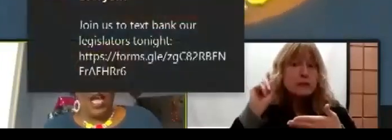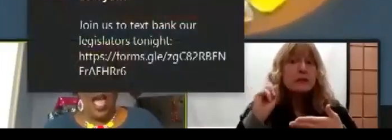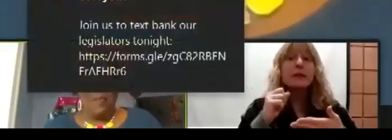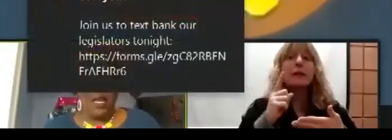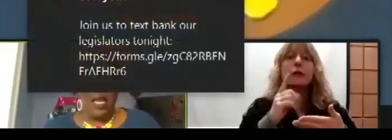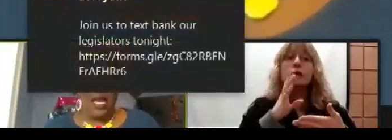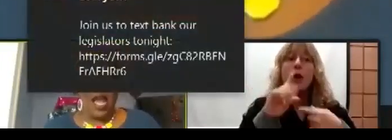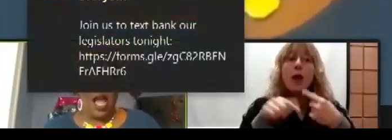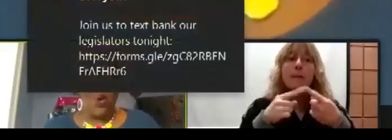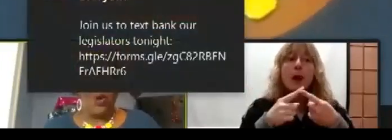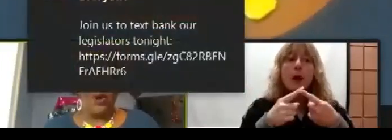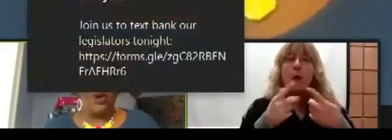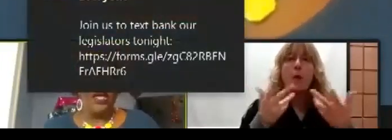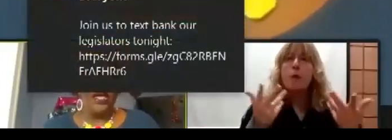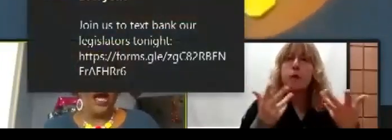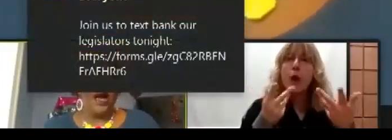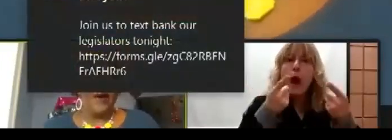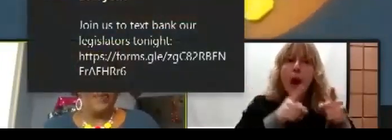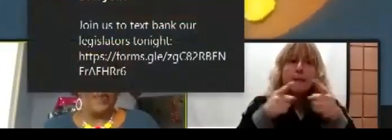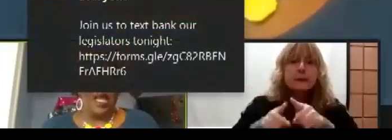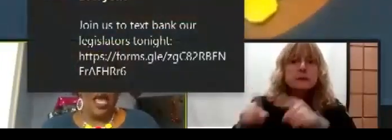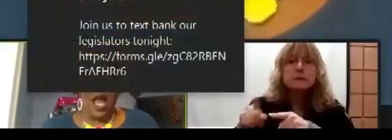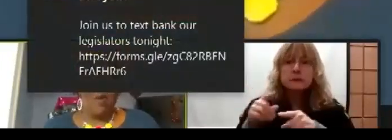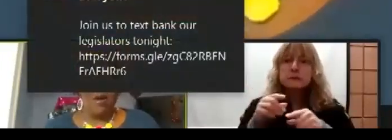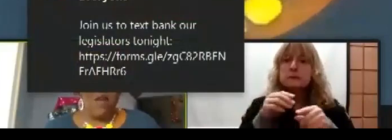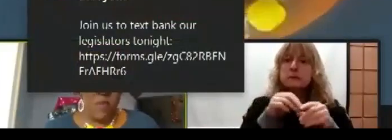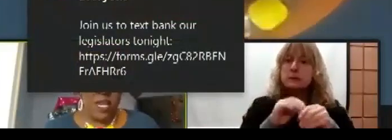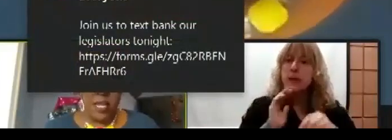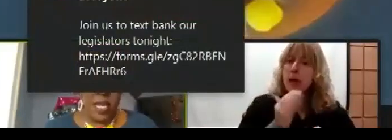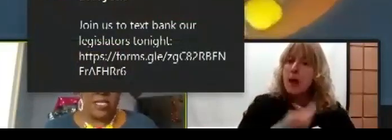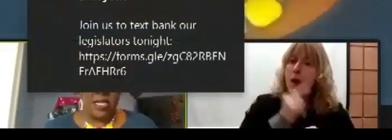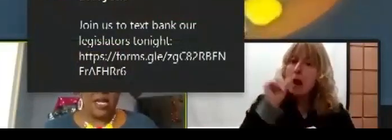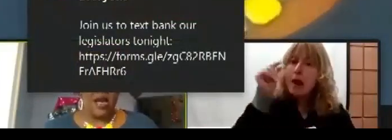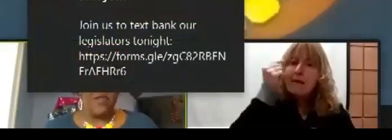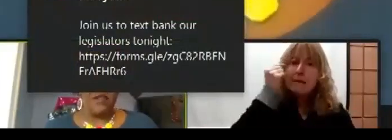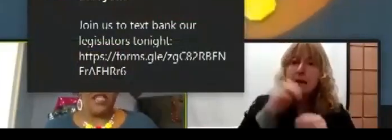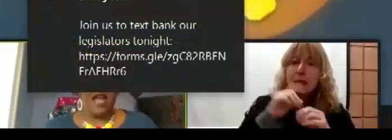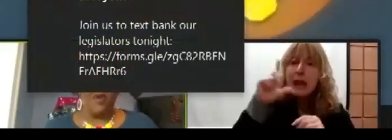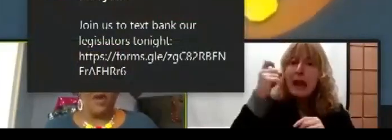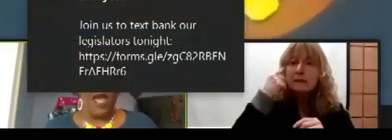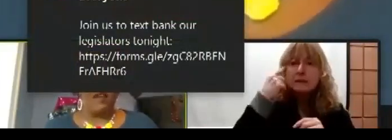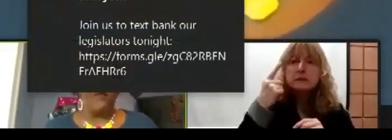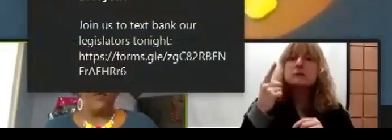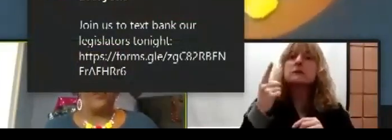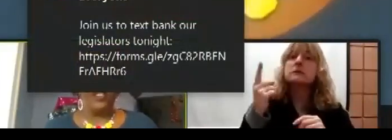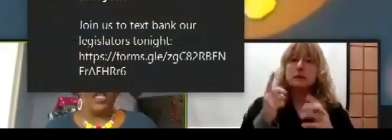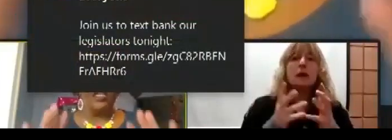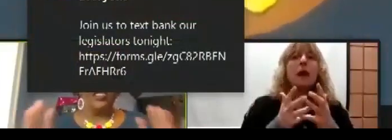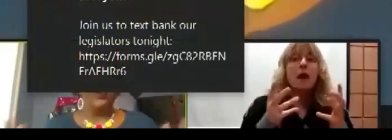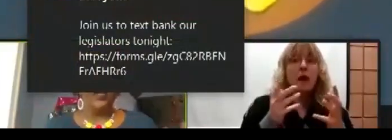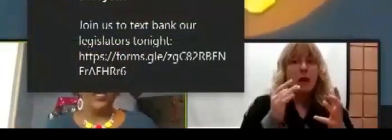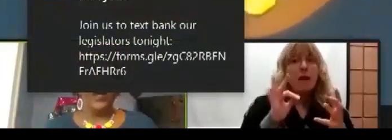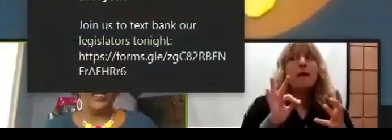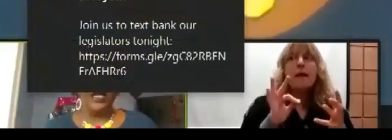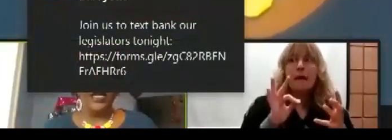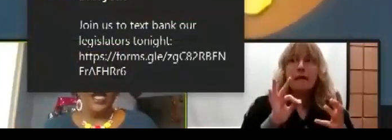gobierno en el capital en lansing que hay mucho para la tipa atrás bien rápido lo que lo que se dijo la